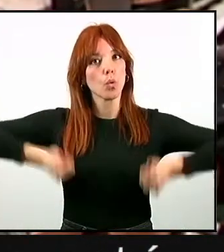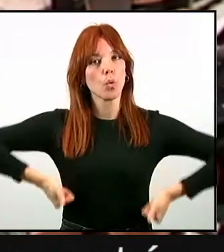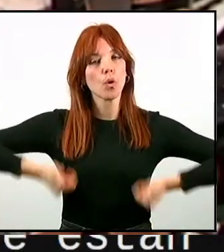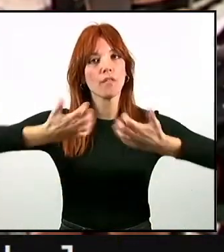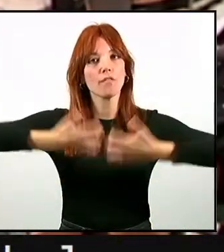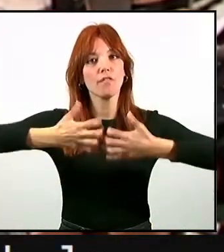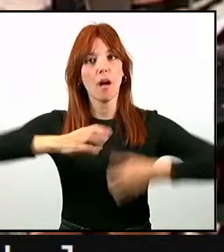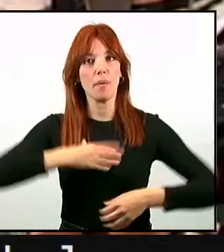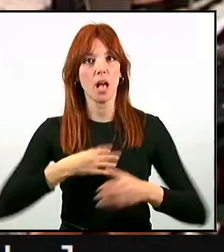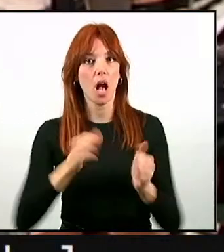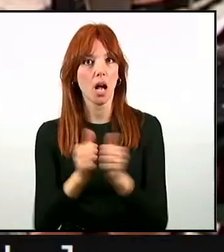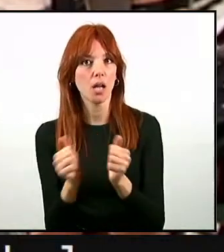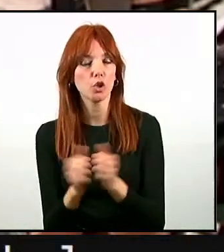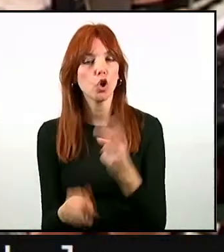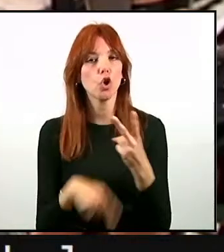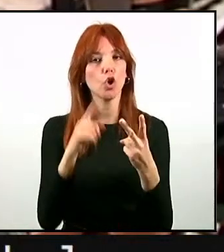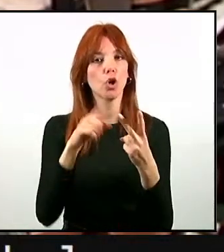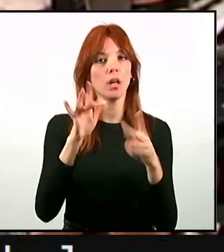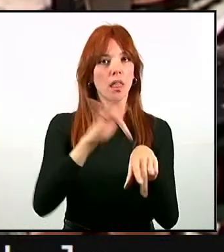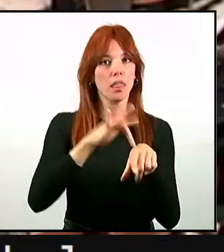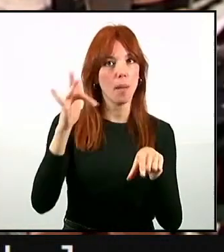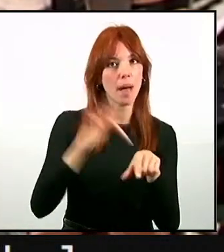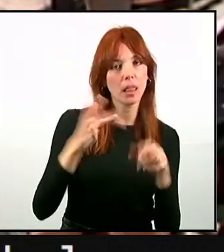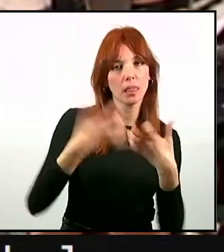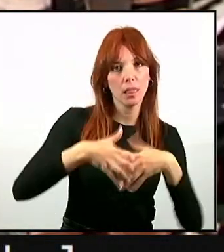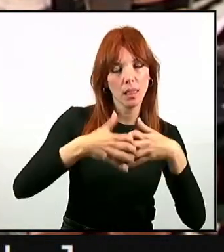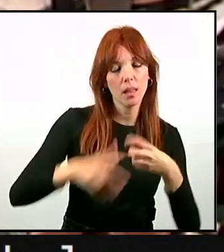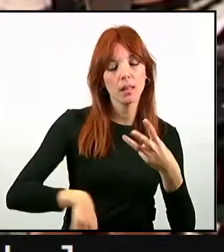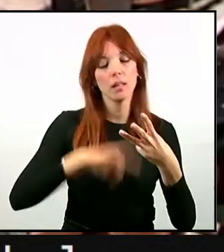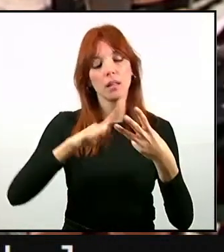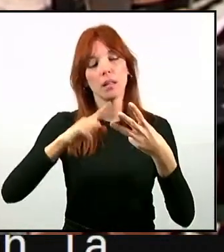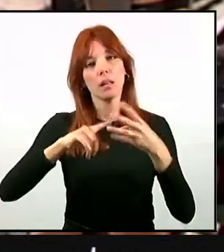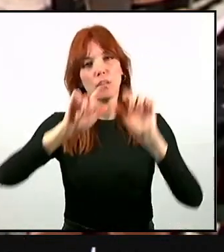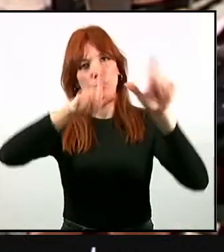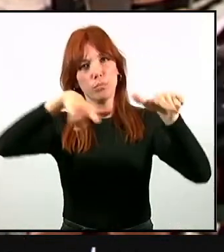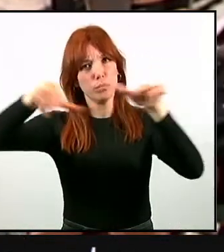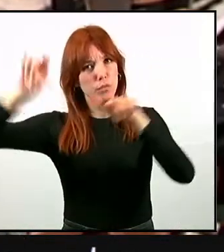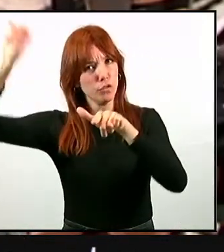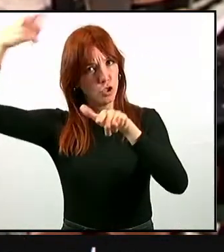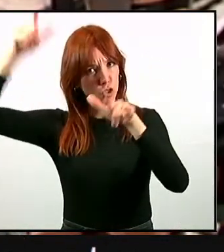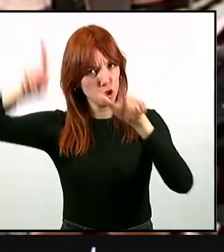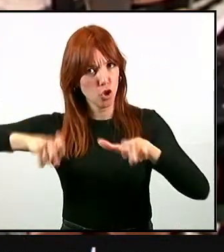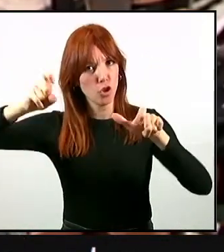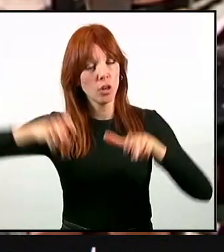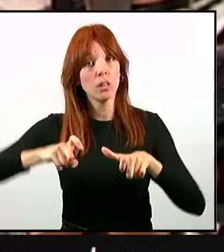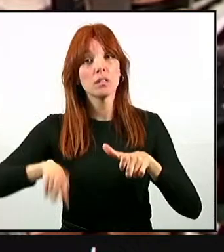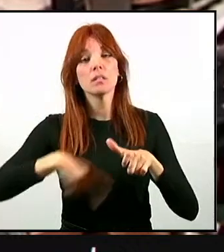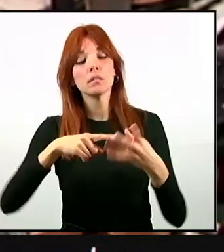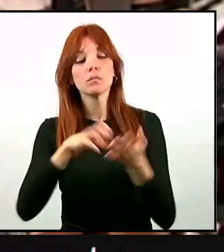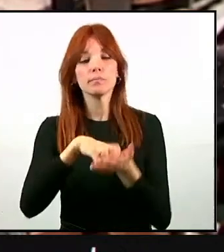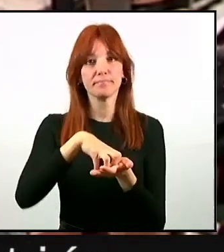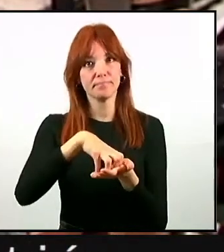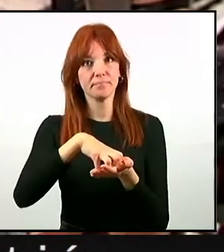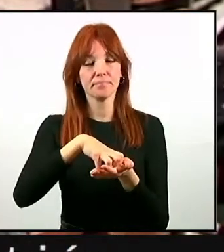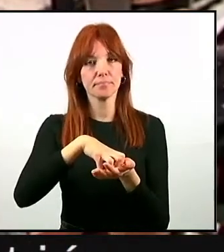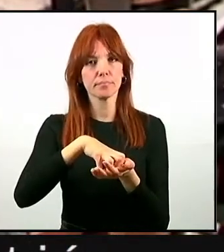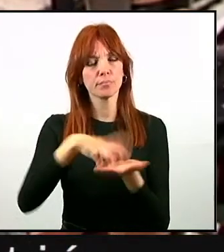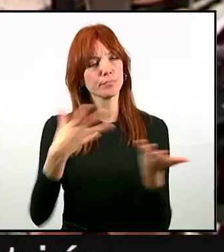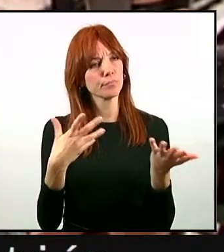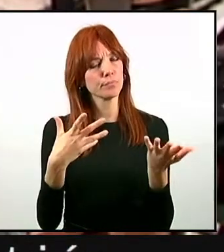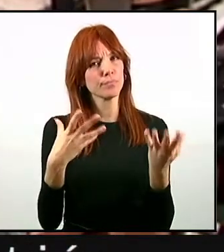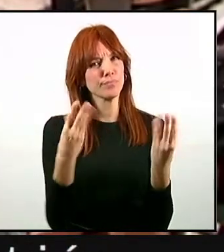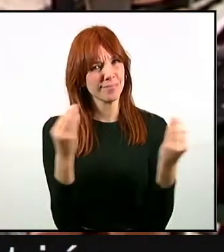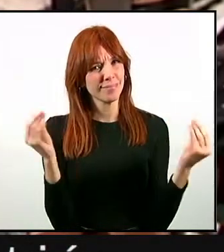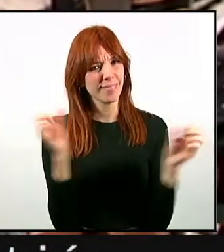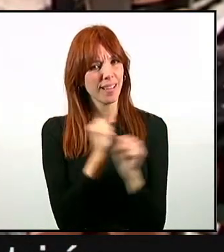de cartones, la fábrica de diamantes, plantas fotovoltaicas, y surge una cuestión. ¿Tenemos tanta